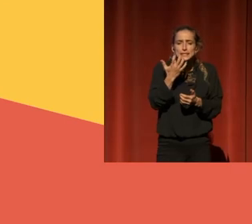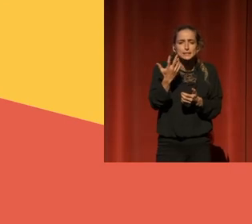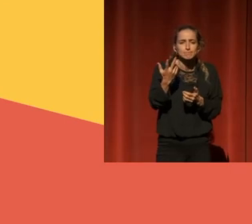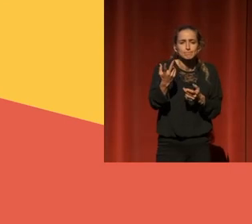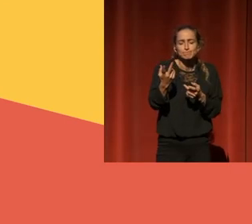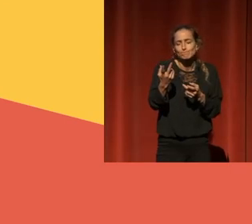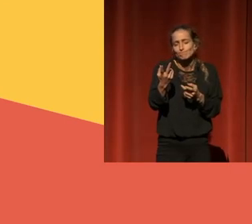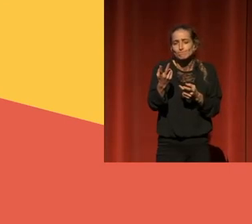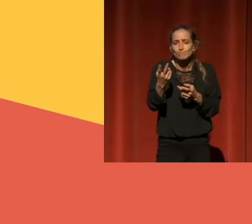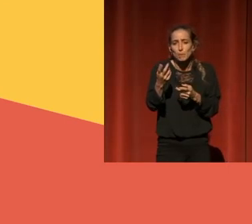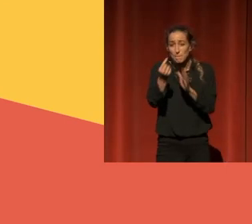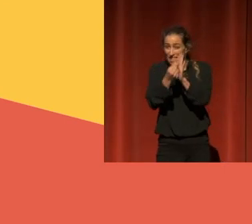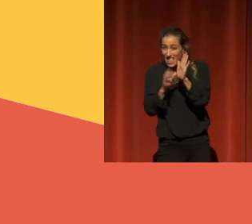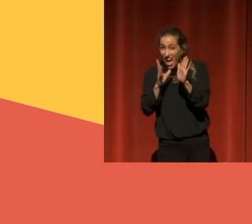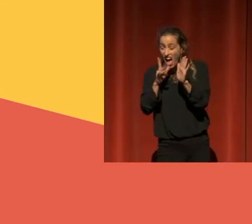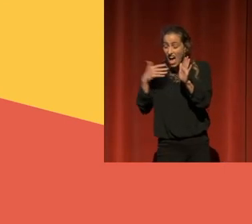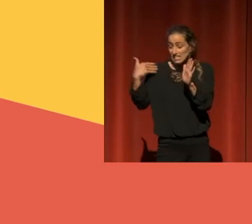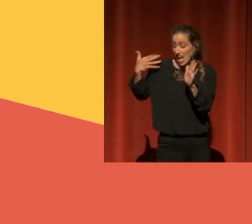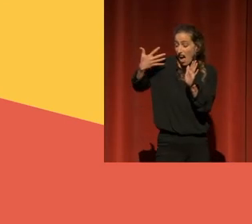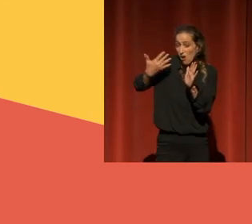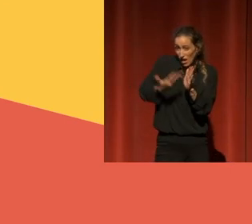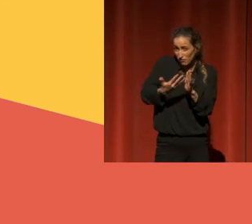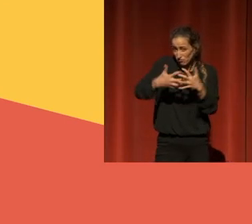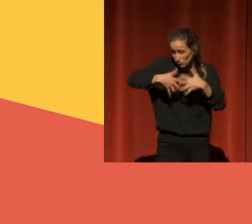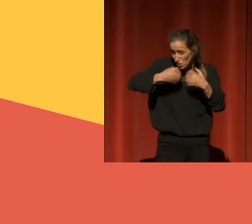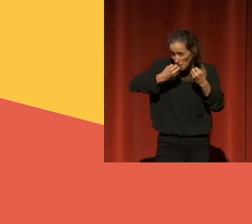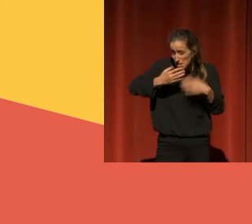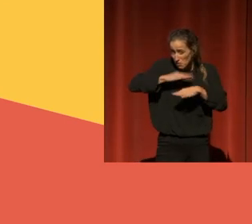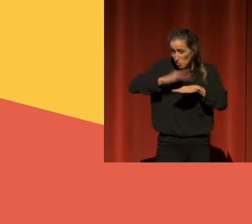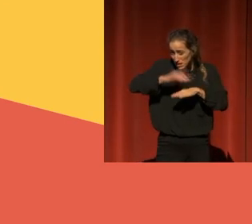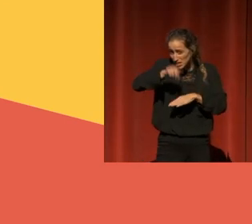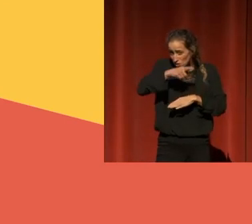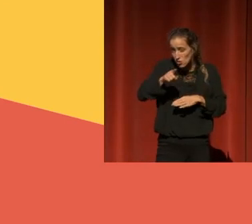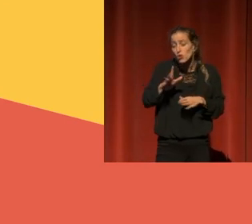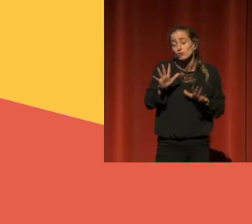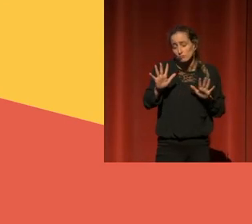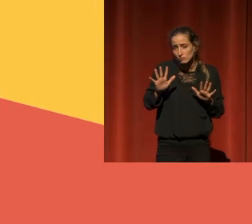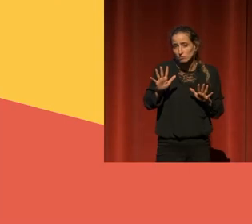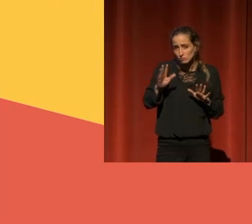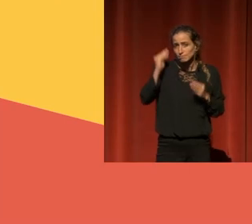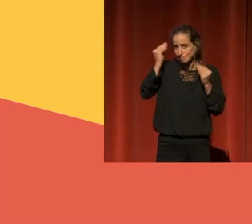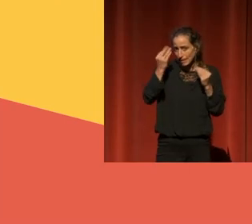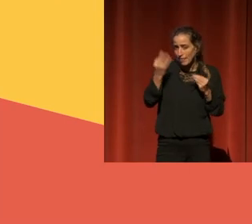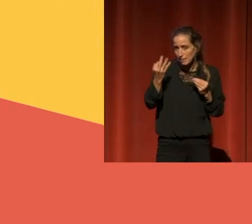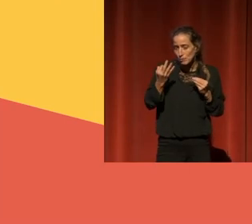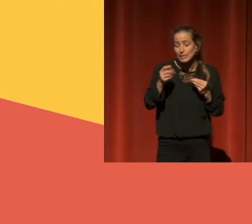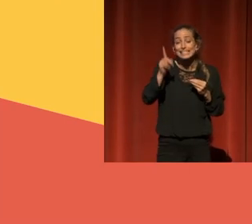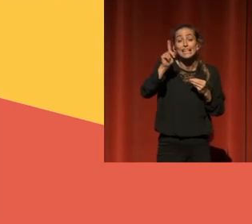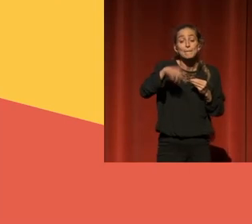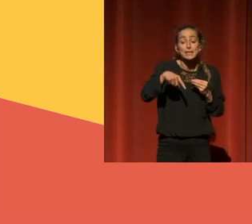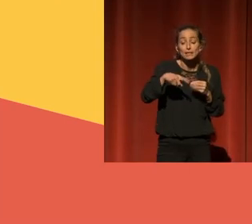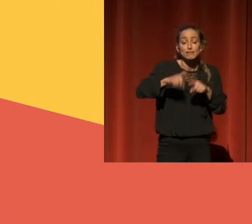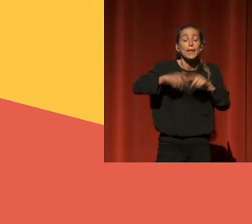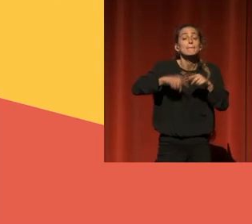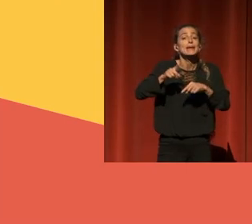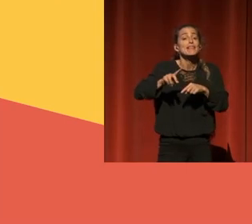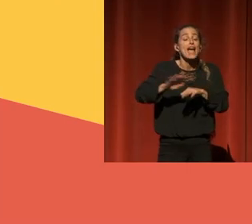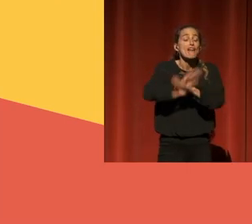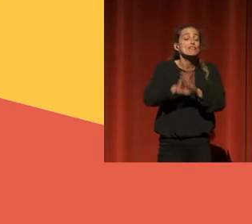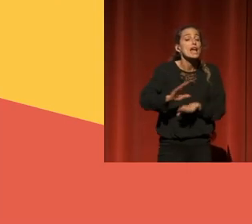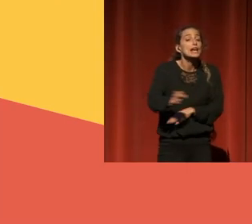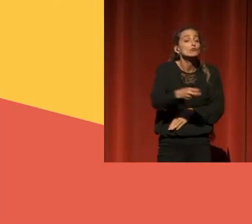funciona y realizar propuestas en base a los resultados obtenidos que yo creo que es lo